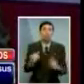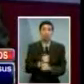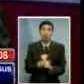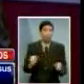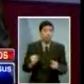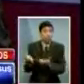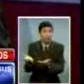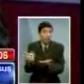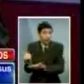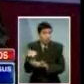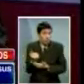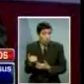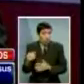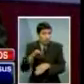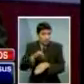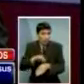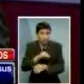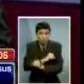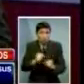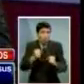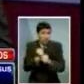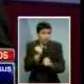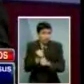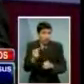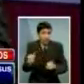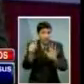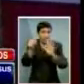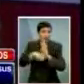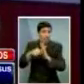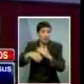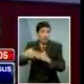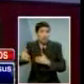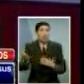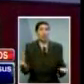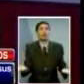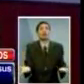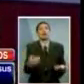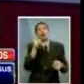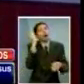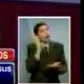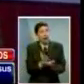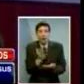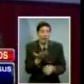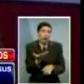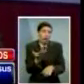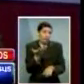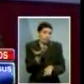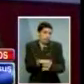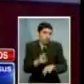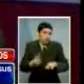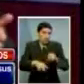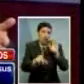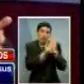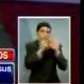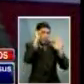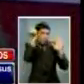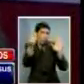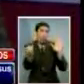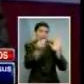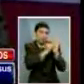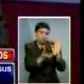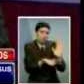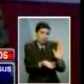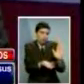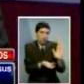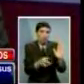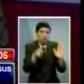servir como médico, que ha inhabilitado para trabajar como médico por 6 meses, que hagan una propuesta legal, que hagan una propuesta de ley. Ellos tienen toda la posibilidad de hacer